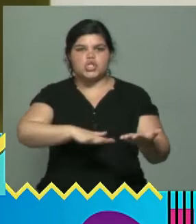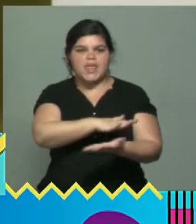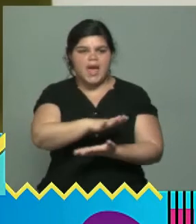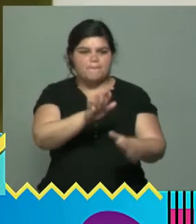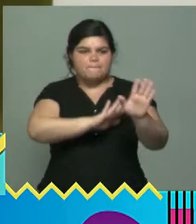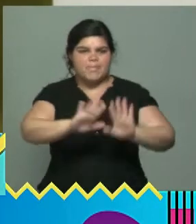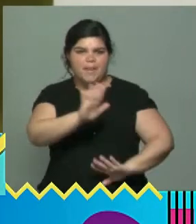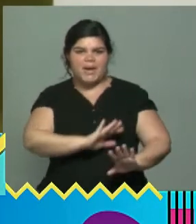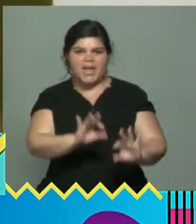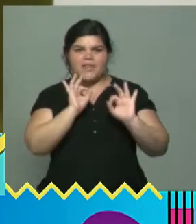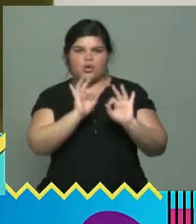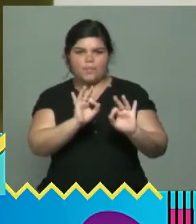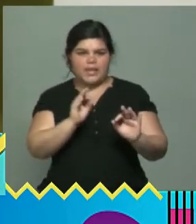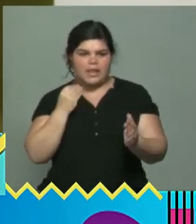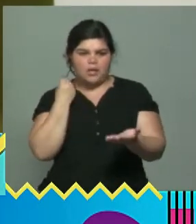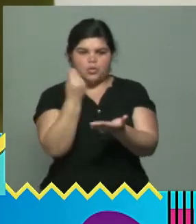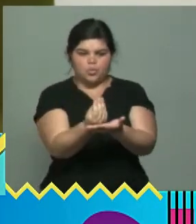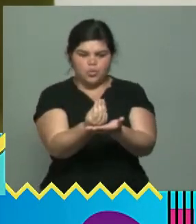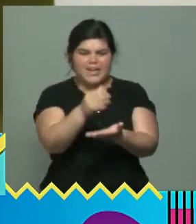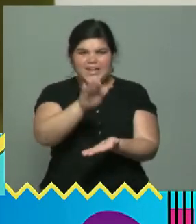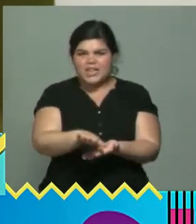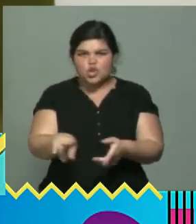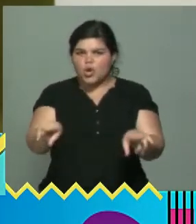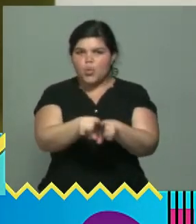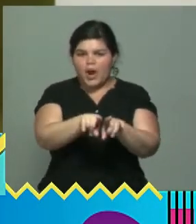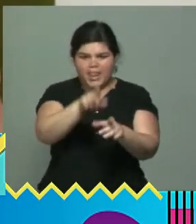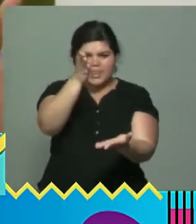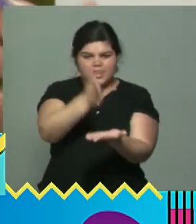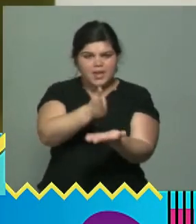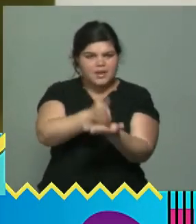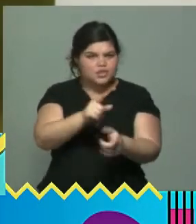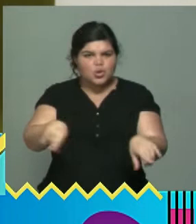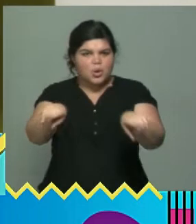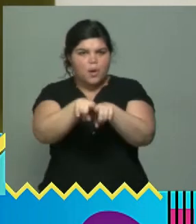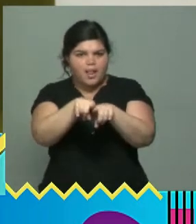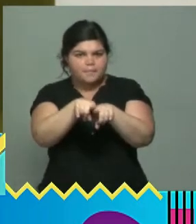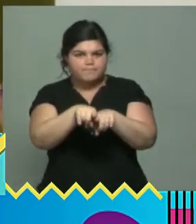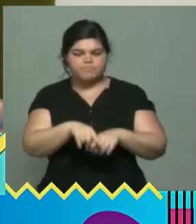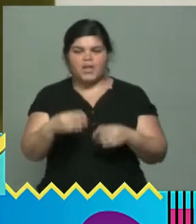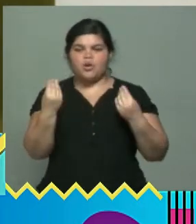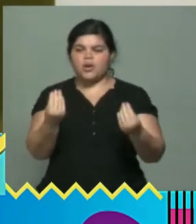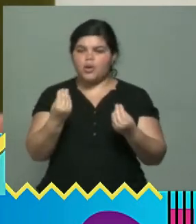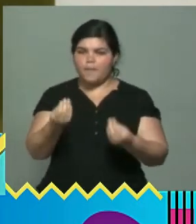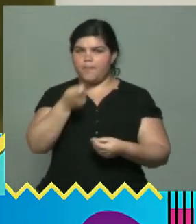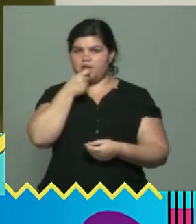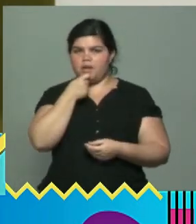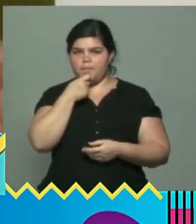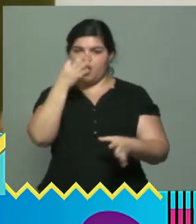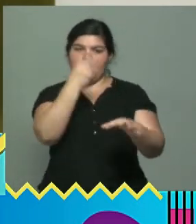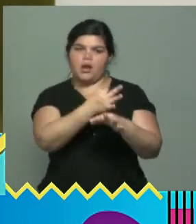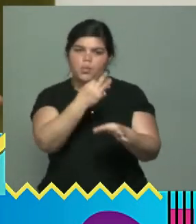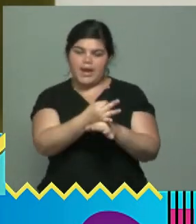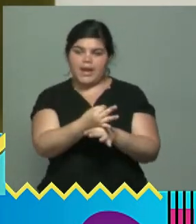sea ubicado en ese lugar de sujeto de derecho. Ahora es, ¿el Estado cómo responde también, digo, desde la escuela, desde